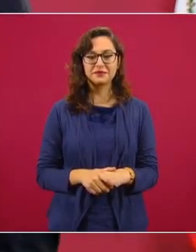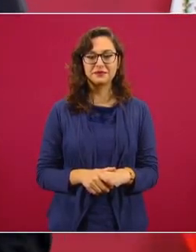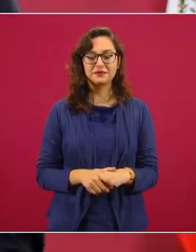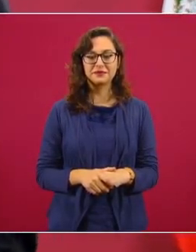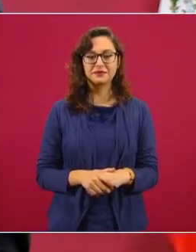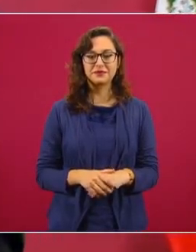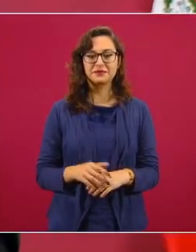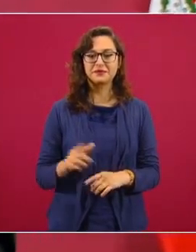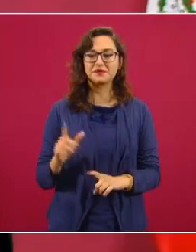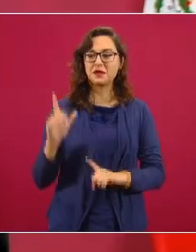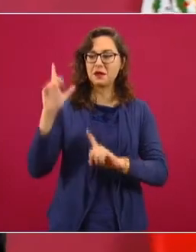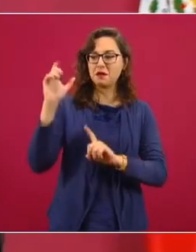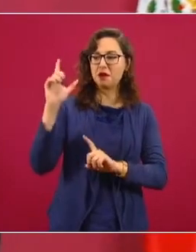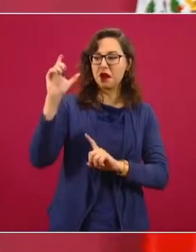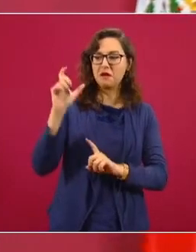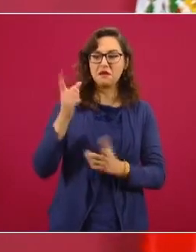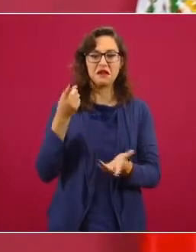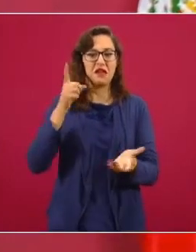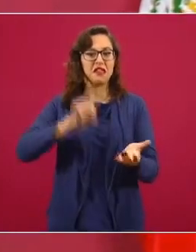se iban a saber